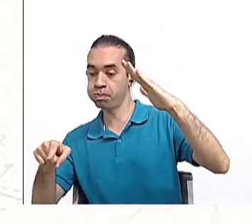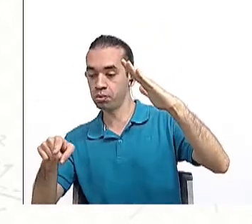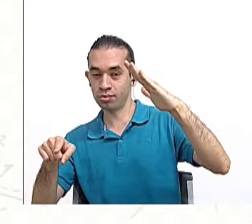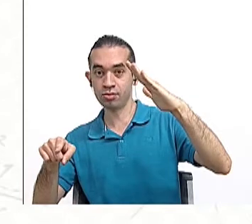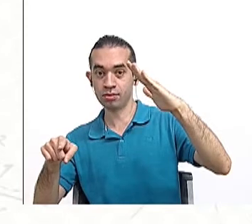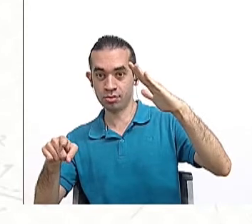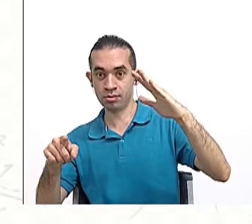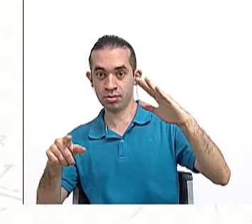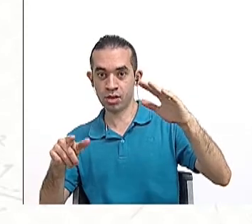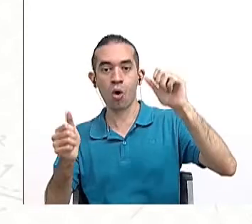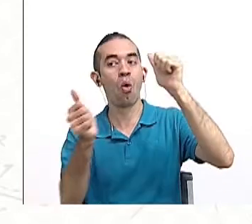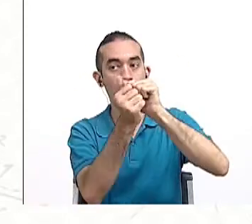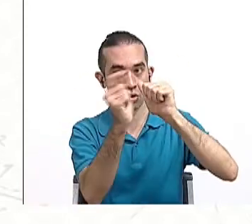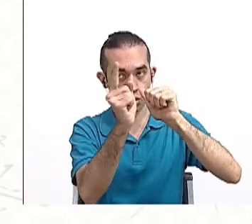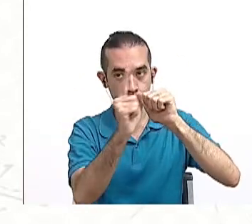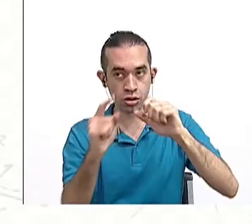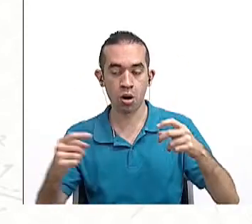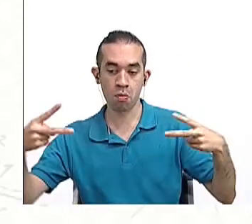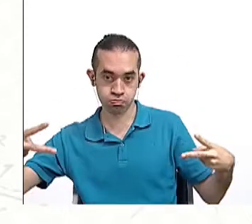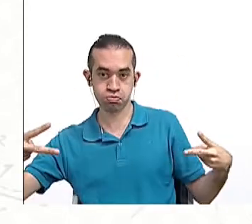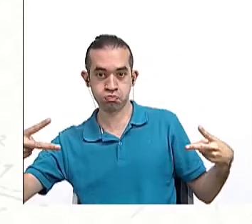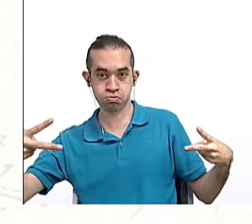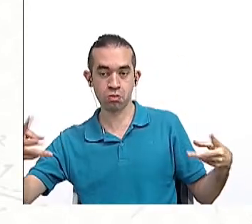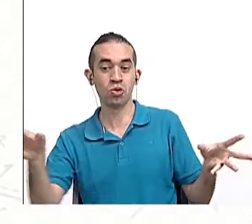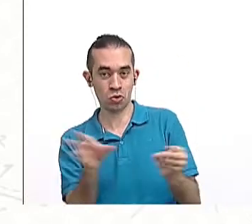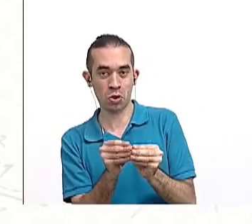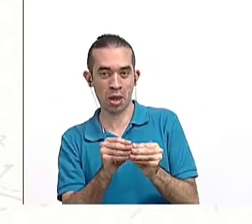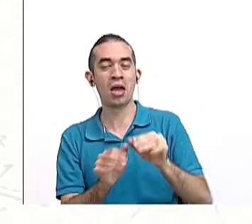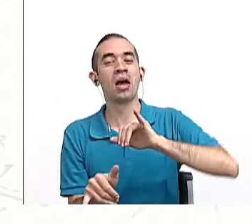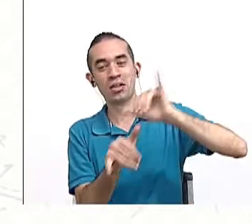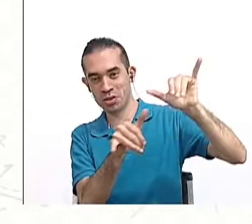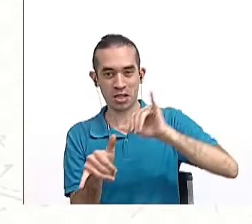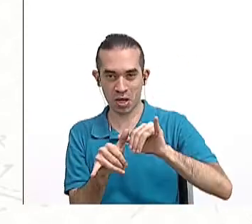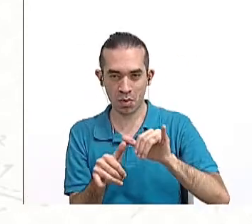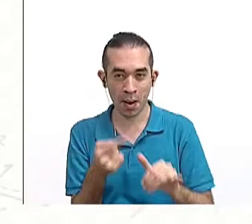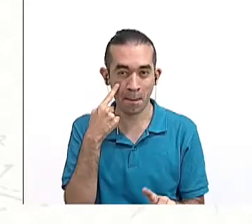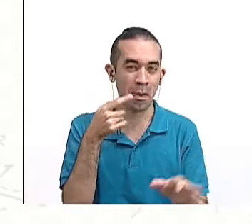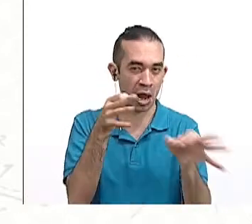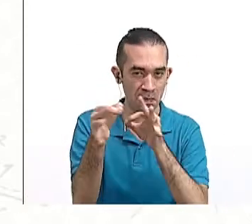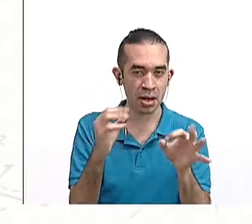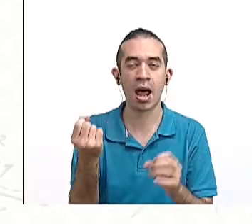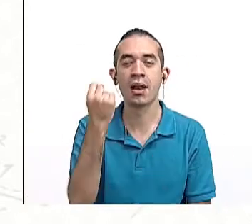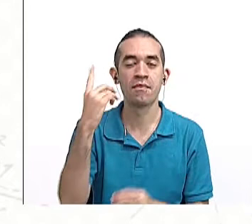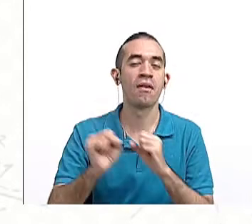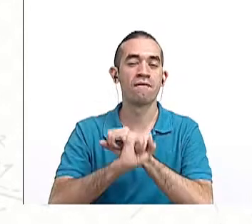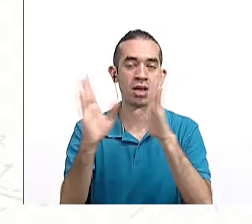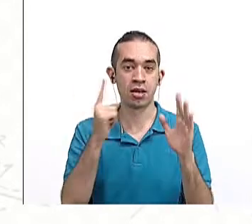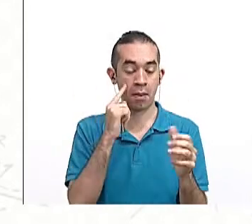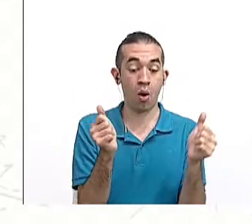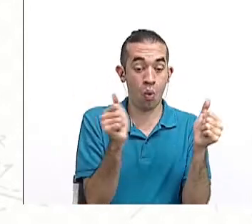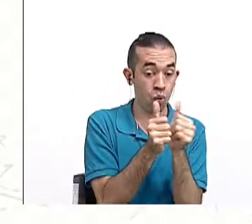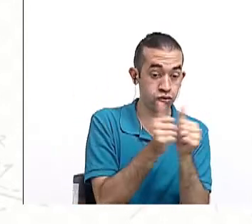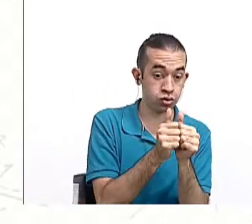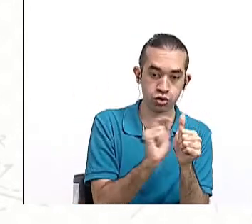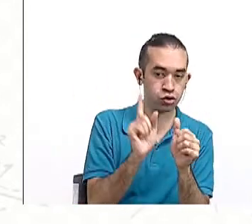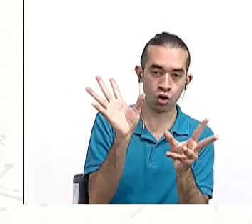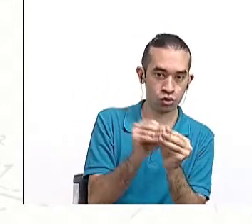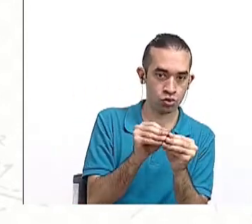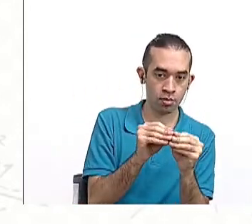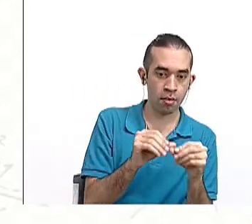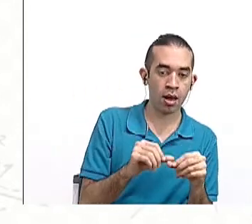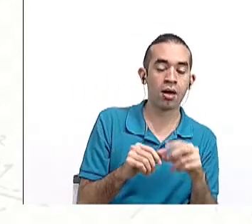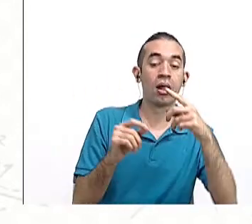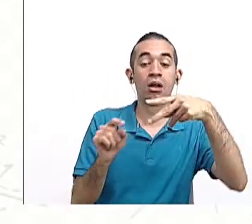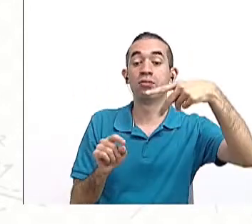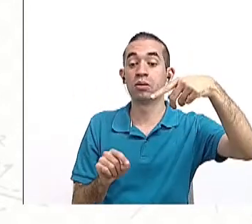ahora sí bueno que dicha ahora si lo entendemos entonces vamos a empezar a trabajar de acuerdo ok vean que